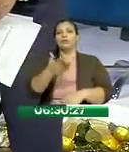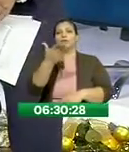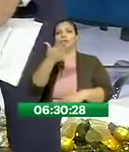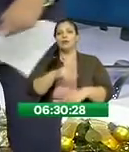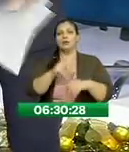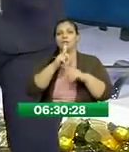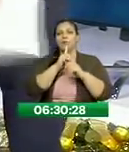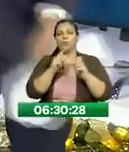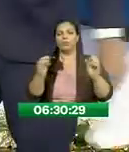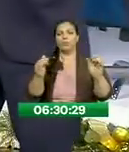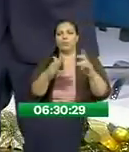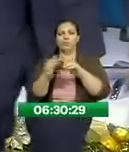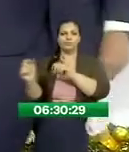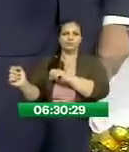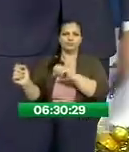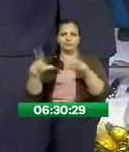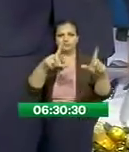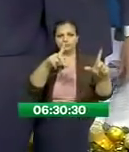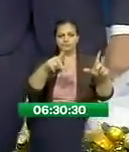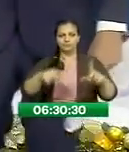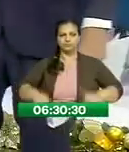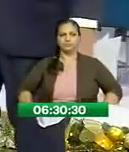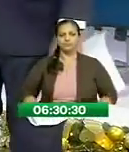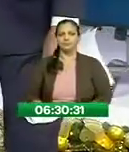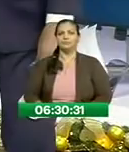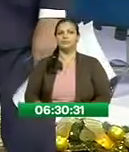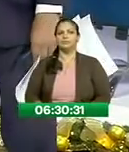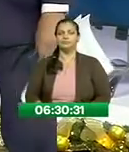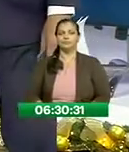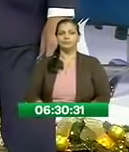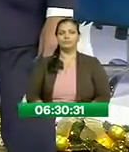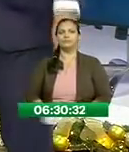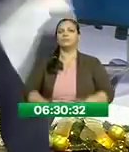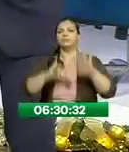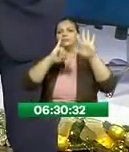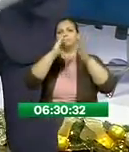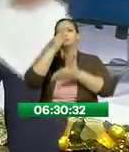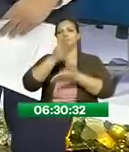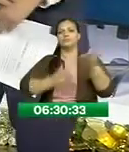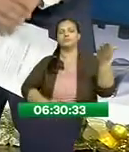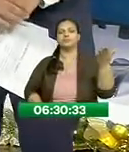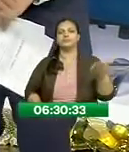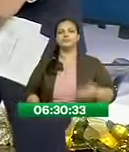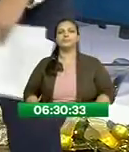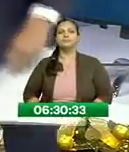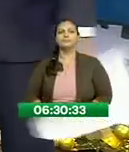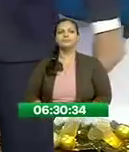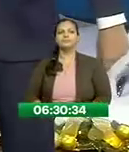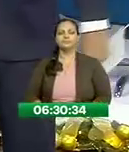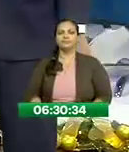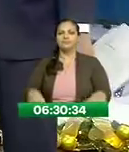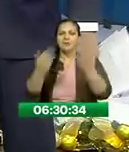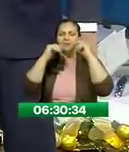¡Cumpleaños! Vamos a ir con los cumpleaños del día de hoy. ¡Que iban los cumpleaños! ¡Vamos!